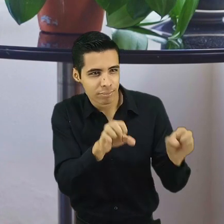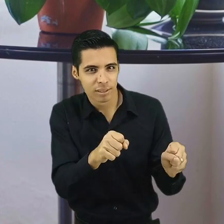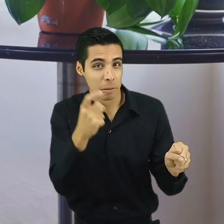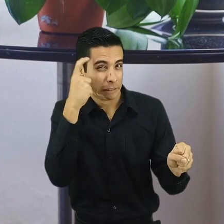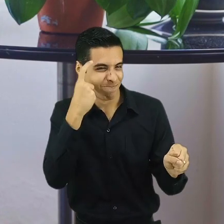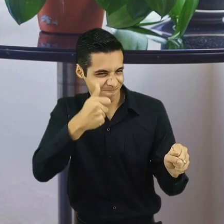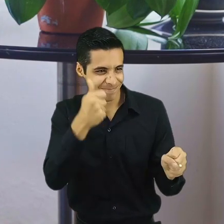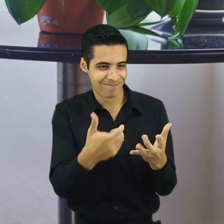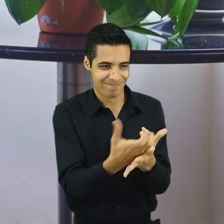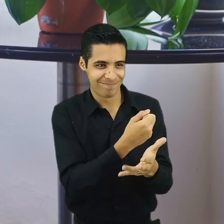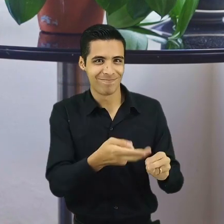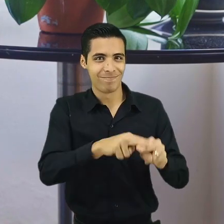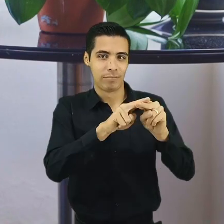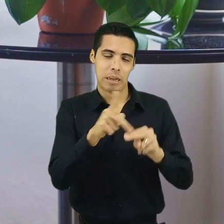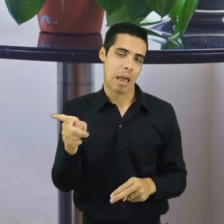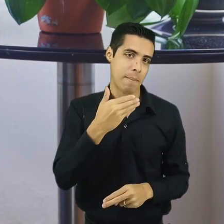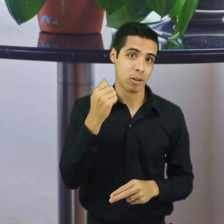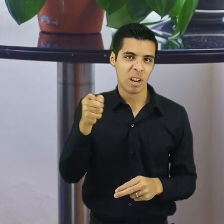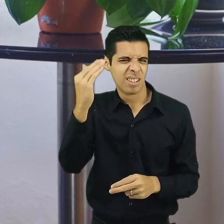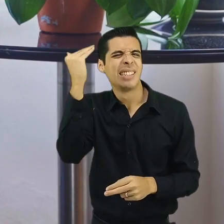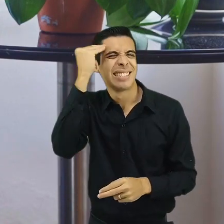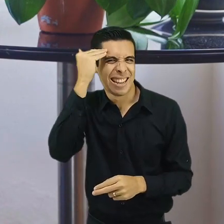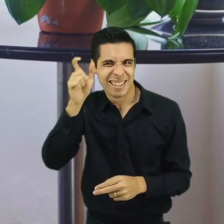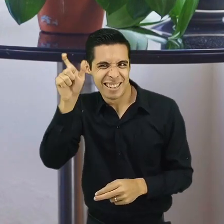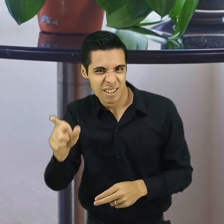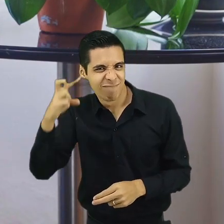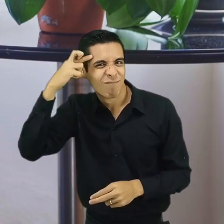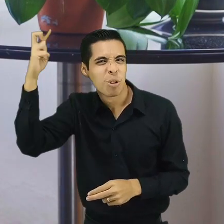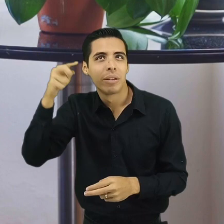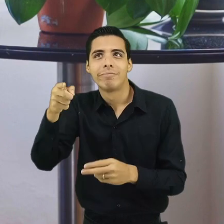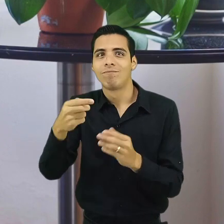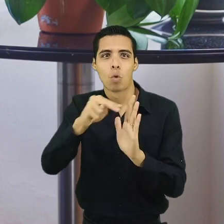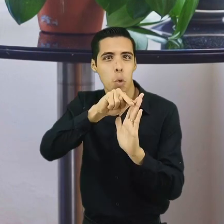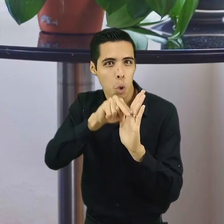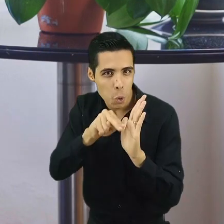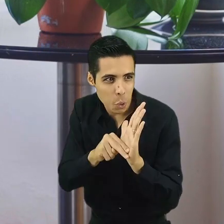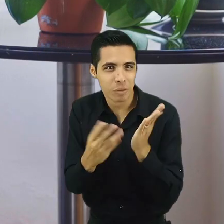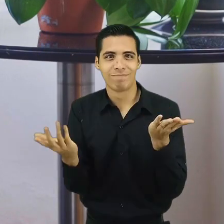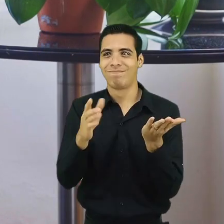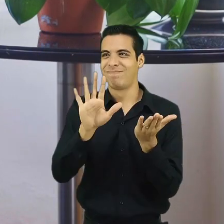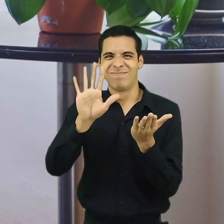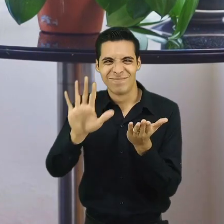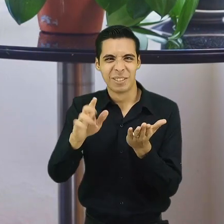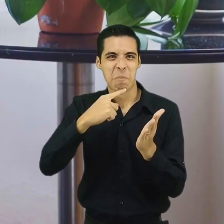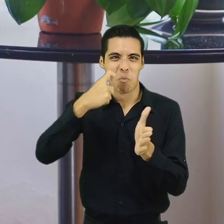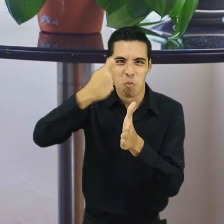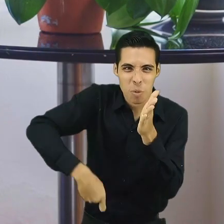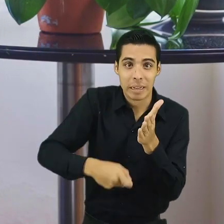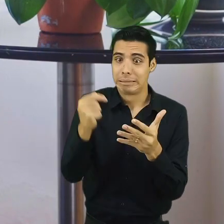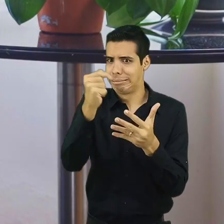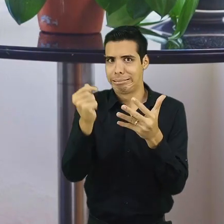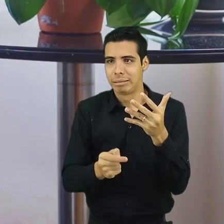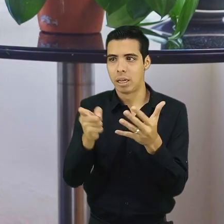manera inteligente y será una guía también en temas legales o de cómo sacarle el mejor provecho a tu propiedad. Todo esto va a ayudar a que se minimice el